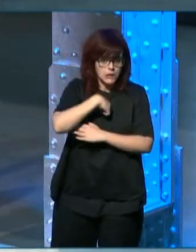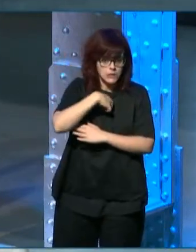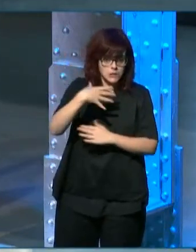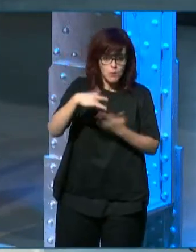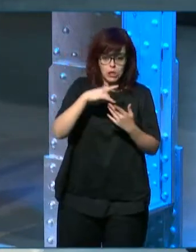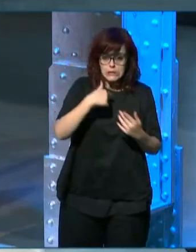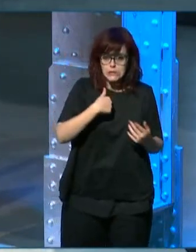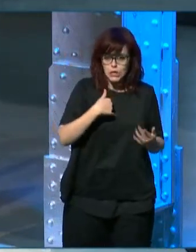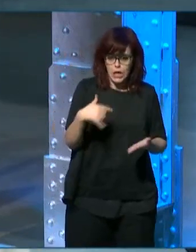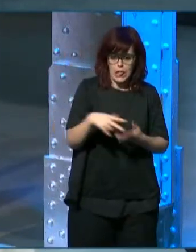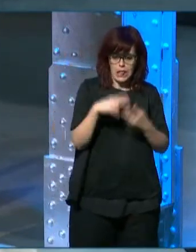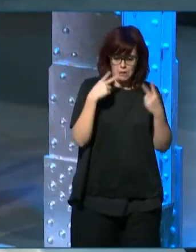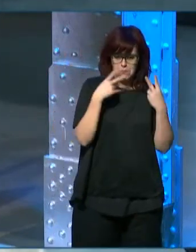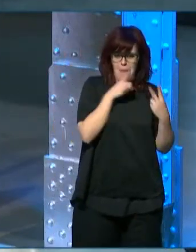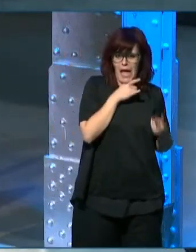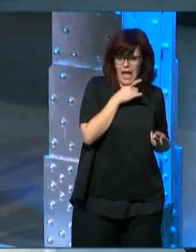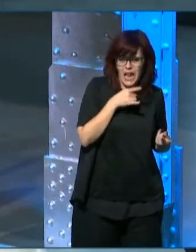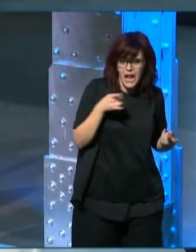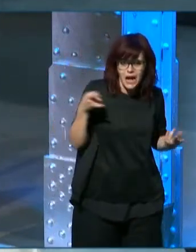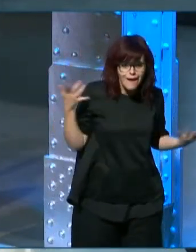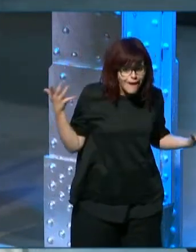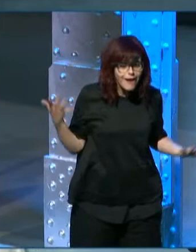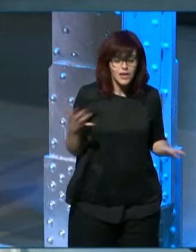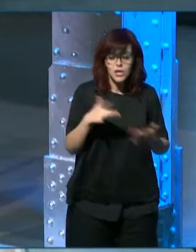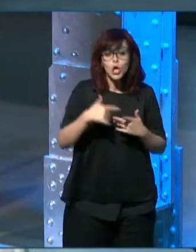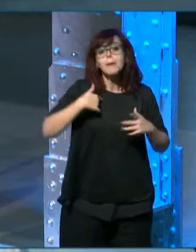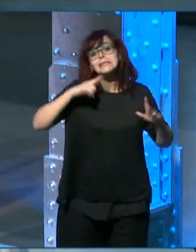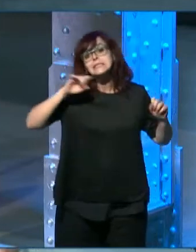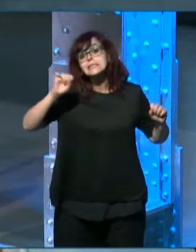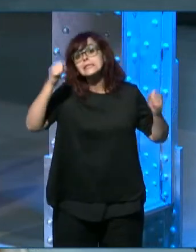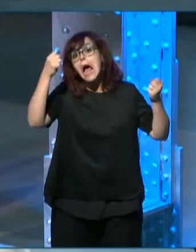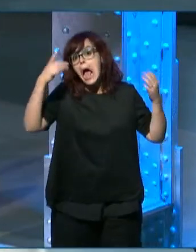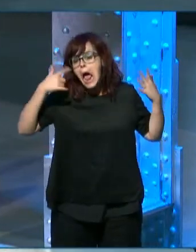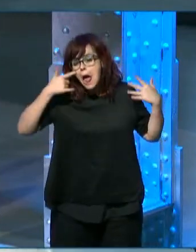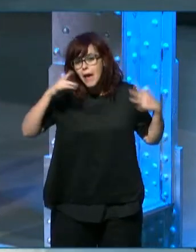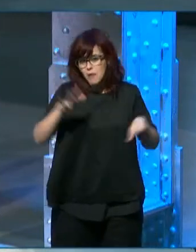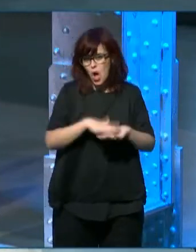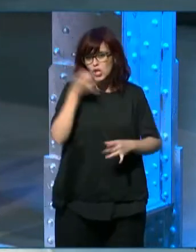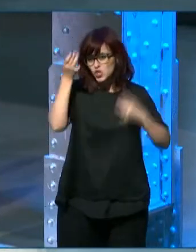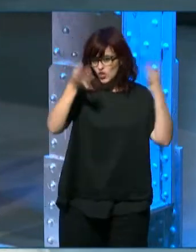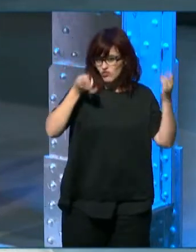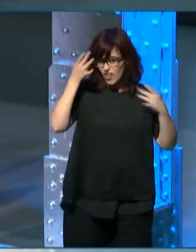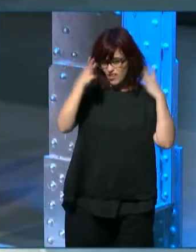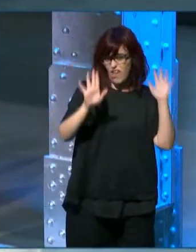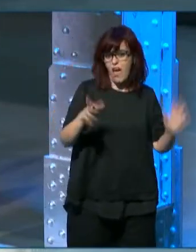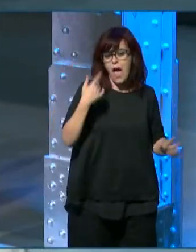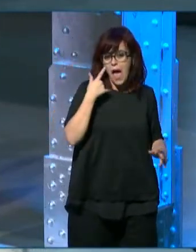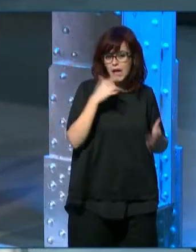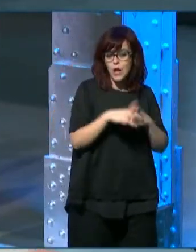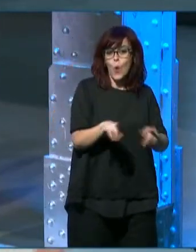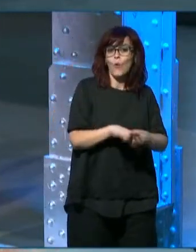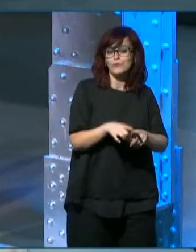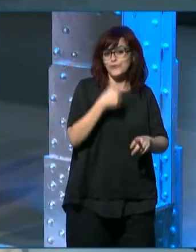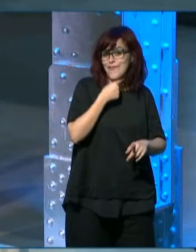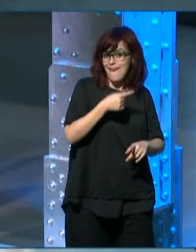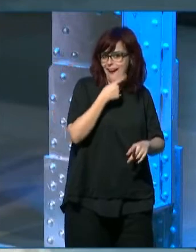dice uno. Por Dios, qué mal, qué mal. A mí me salva, habéis visto todas las tonterías, incluso me han cogido para ese gas final, ha